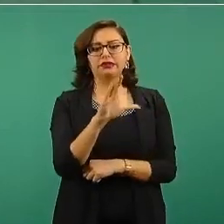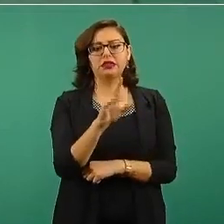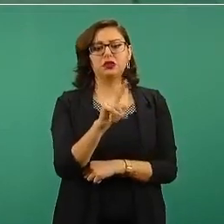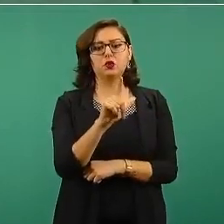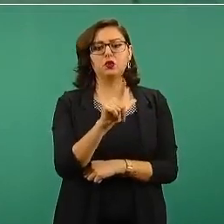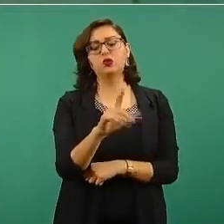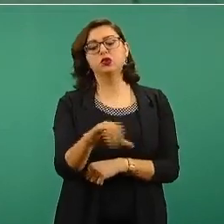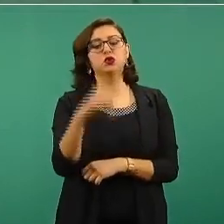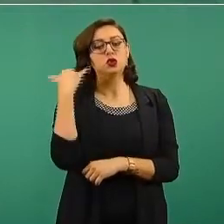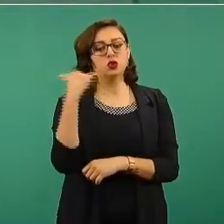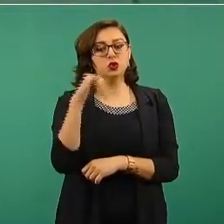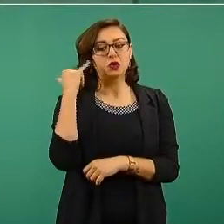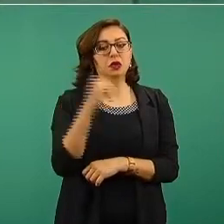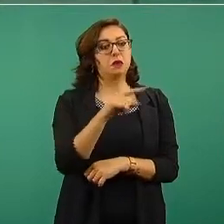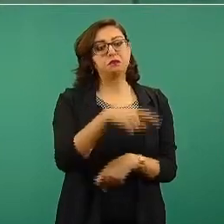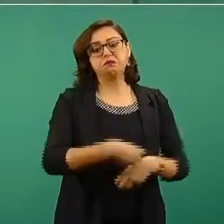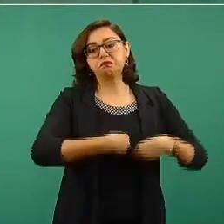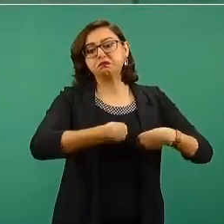Yucatán,